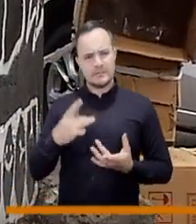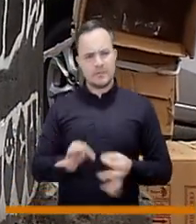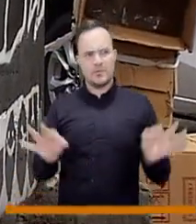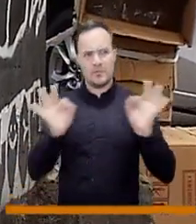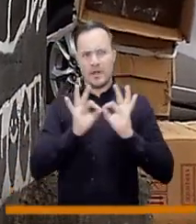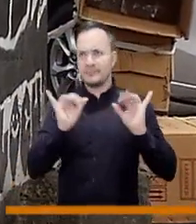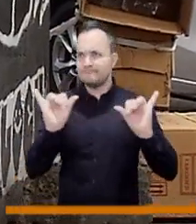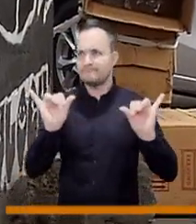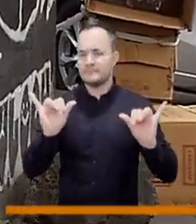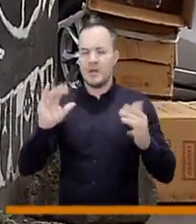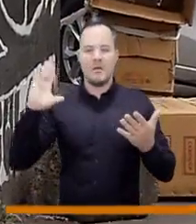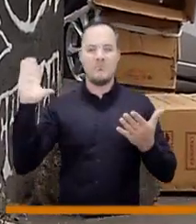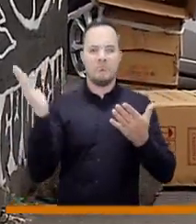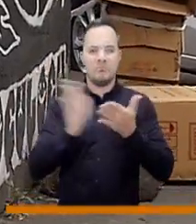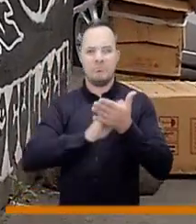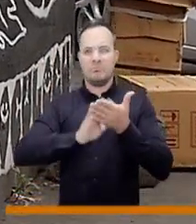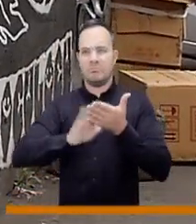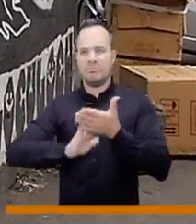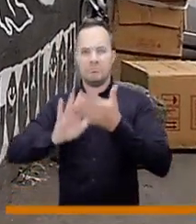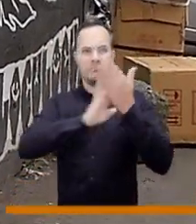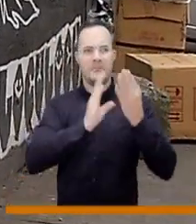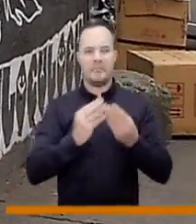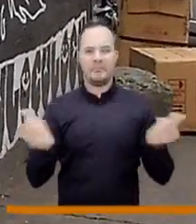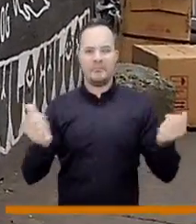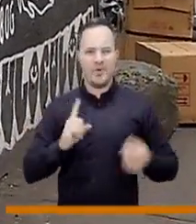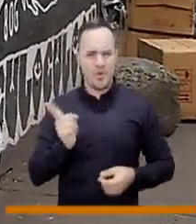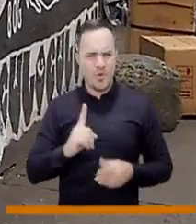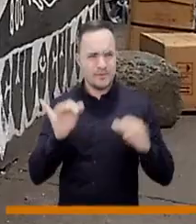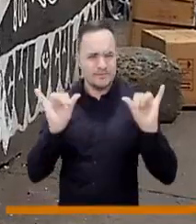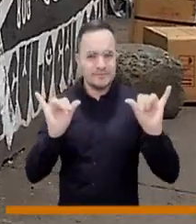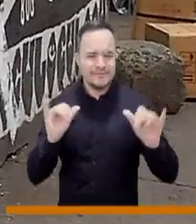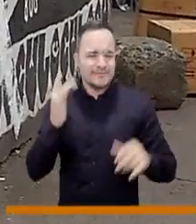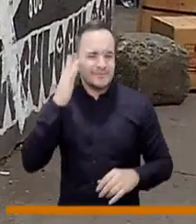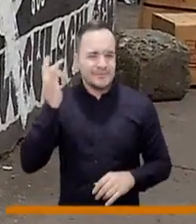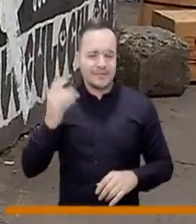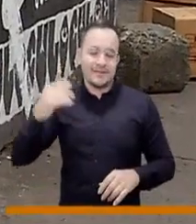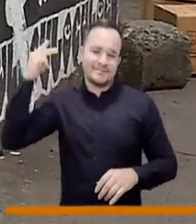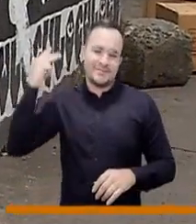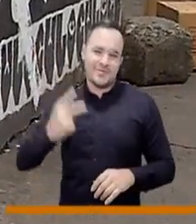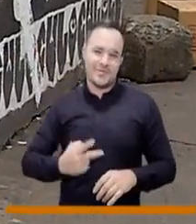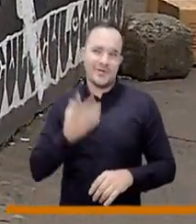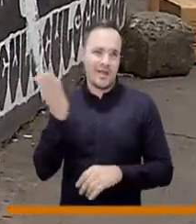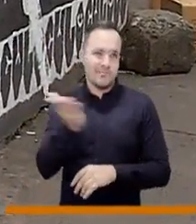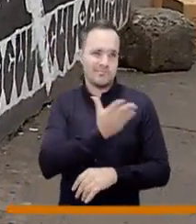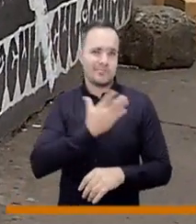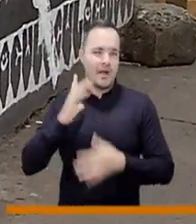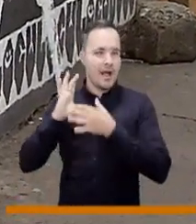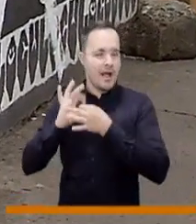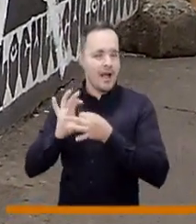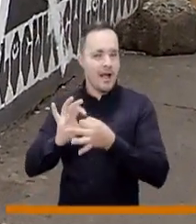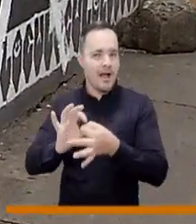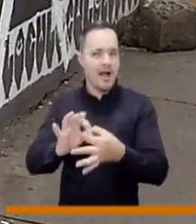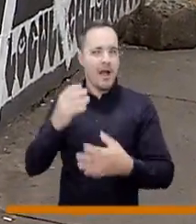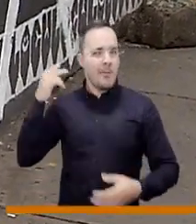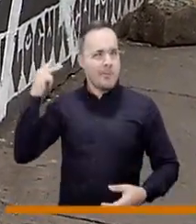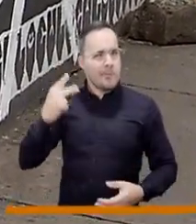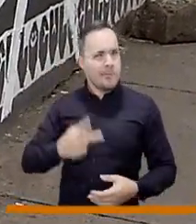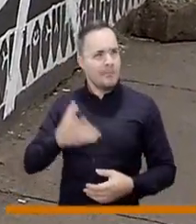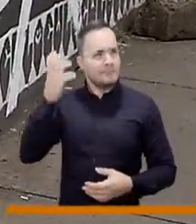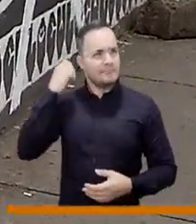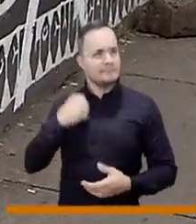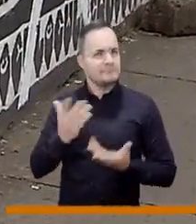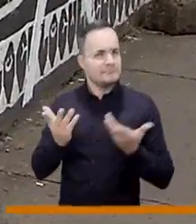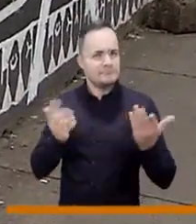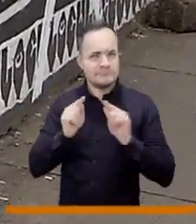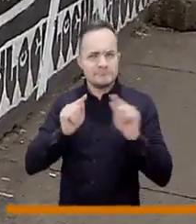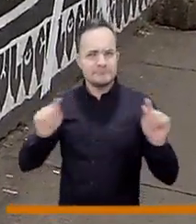muros de nosotros. ¿Por qué es importante conservarlos? Porque hablan de la historia de la ciudad y